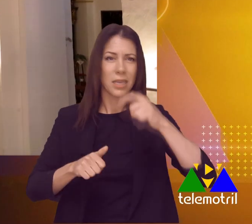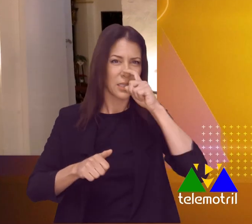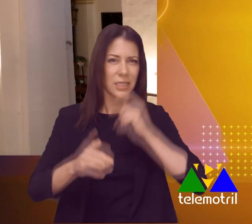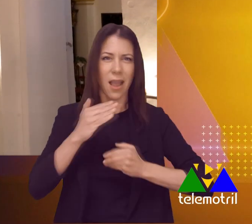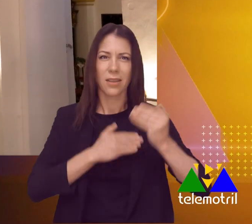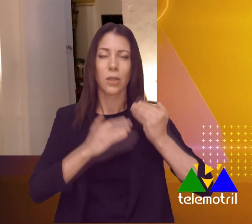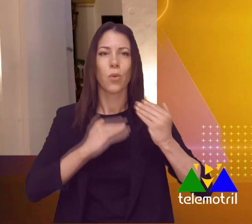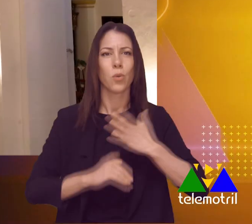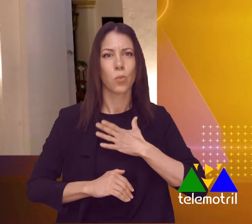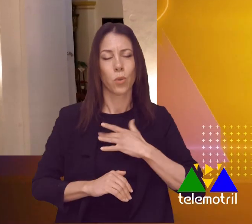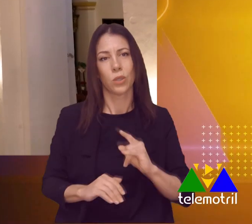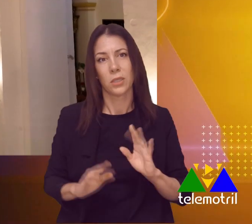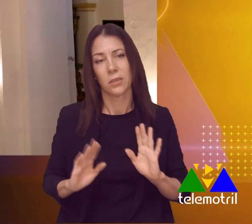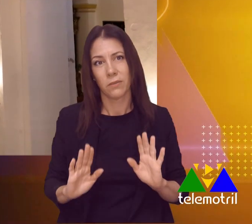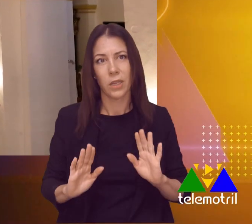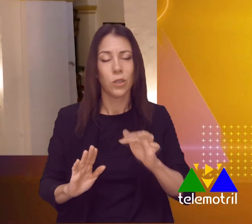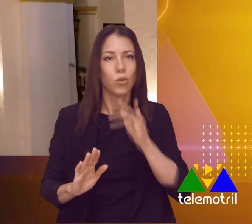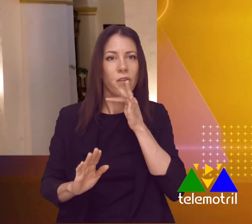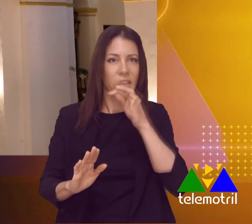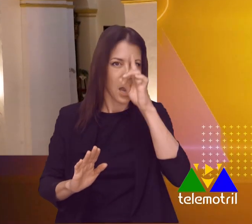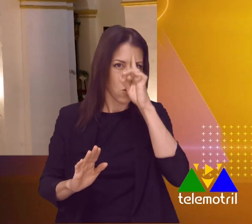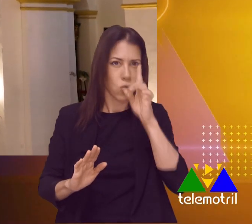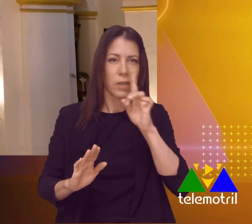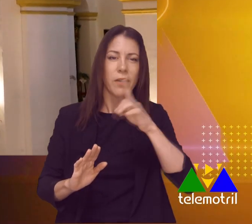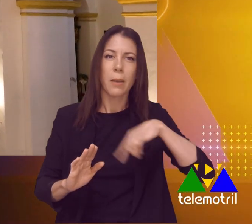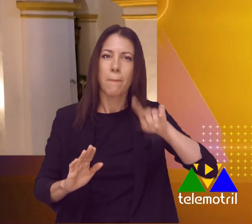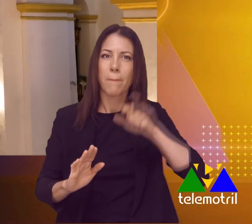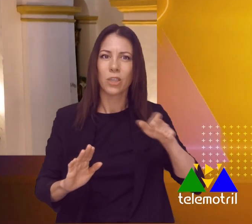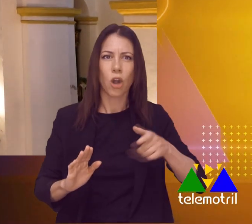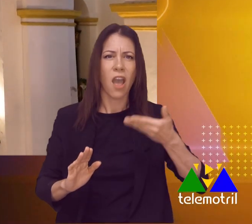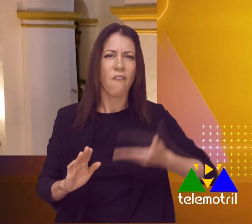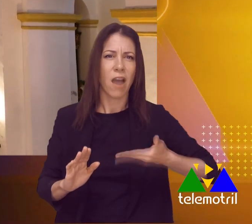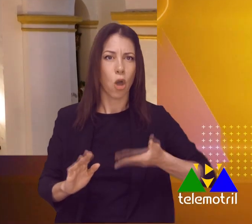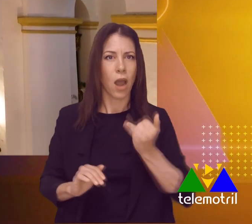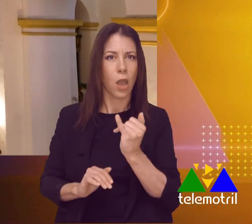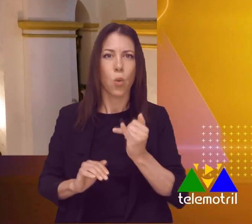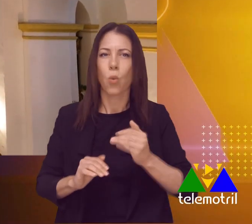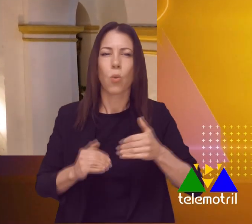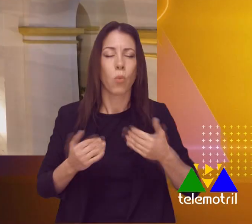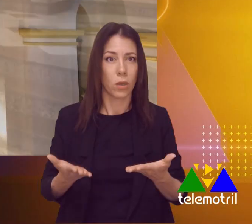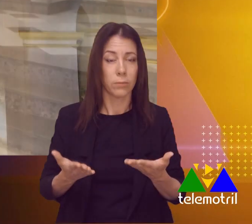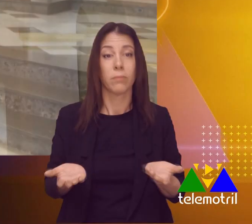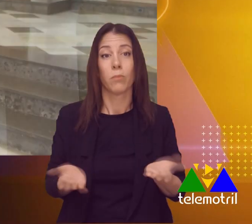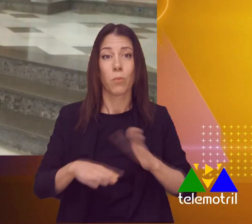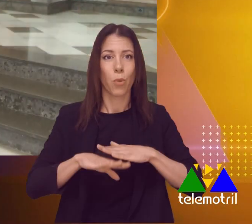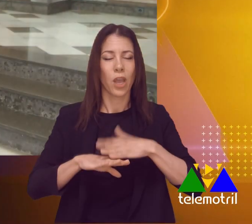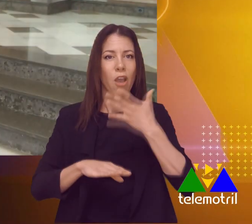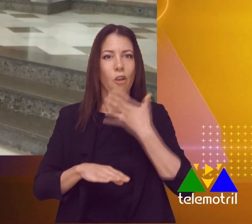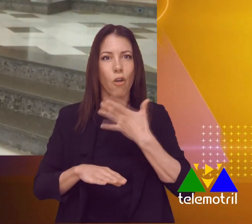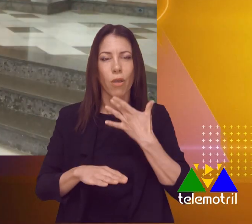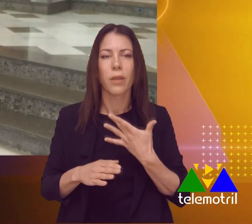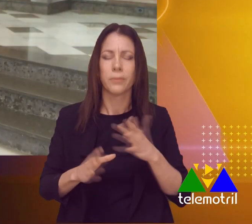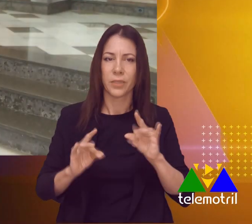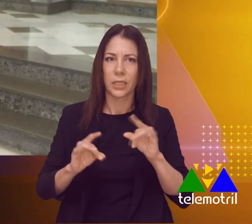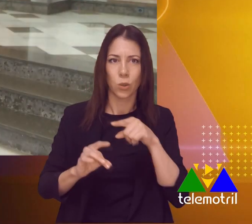quizás todavía no hemos sabido poner en valor. Sí, efectivamente, lo dice, o reconocerle el valor. Lo dicen